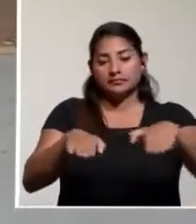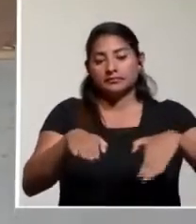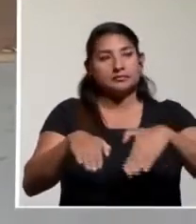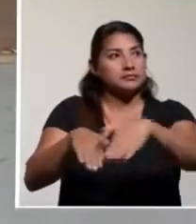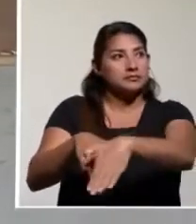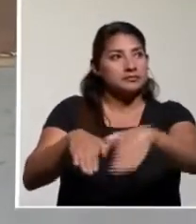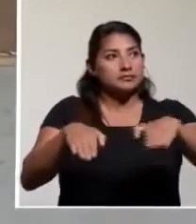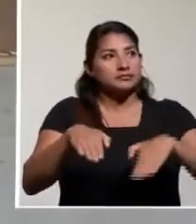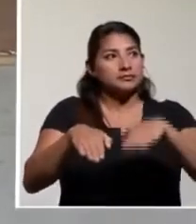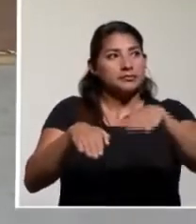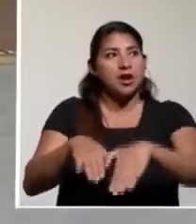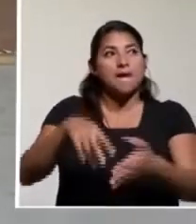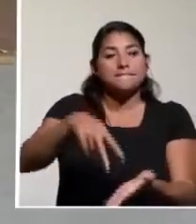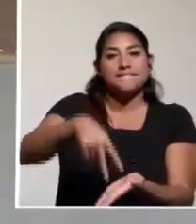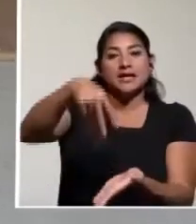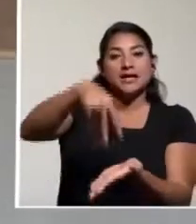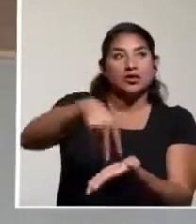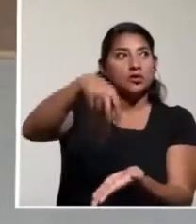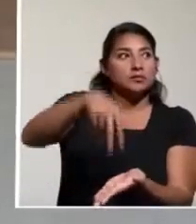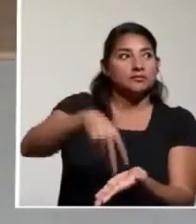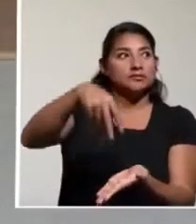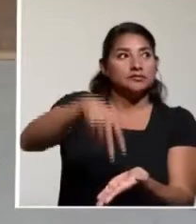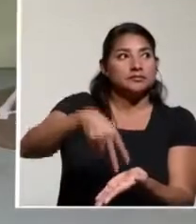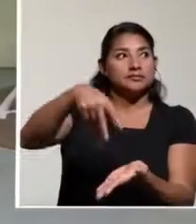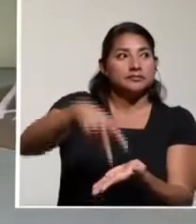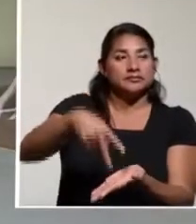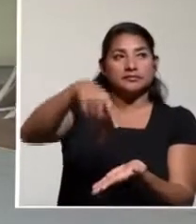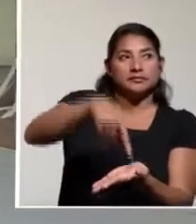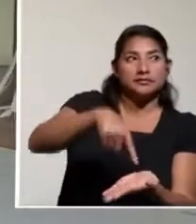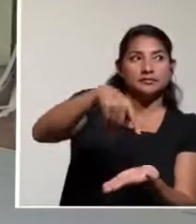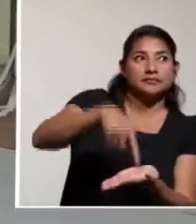¡Vienen los brinquitos de un lado y el otro! ¡Uno!